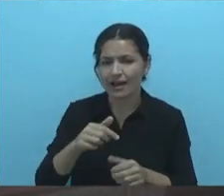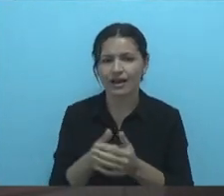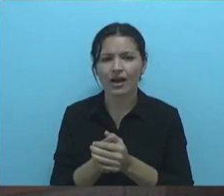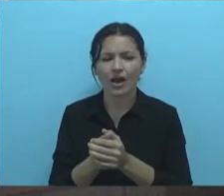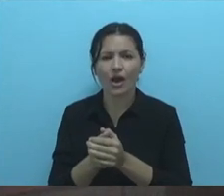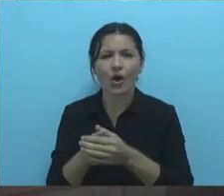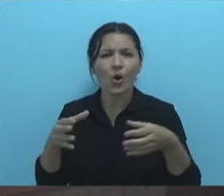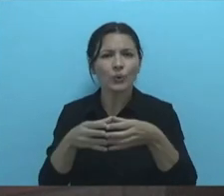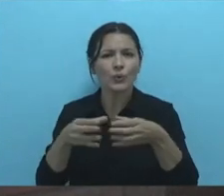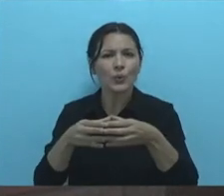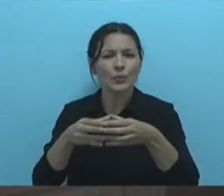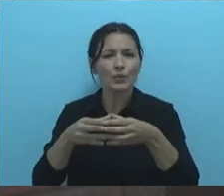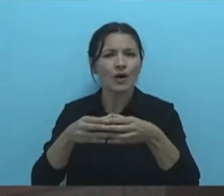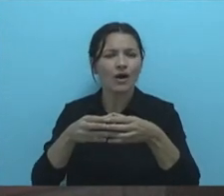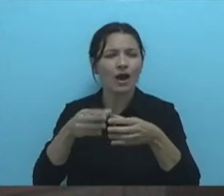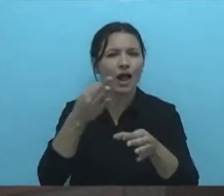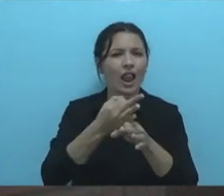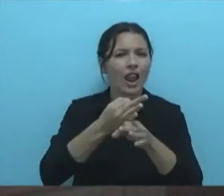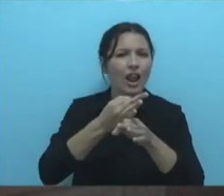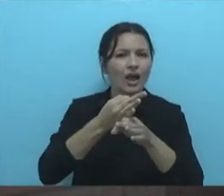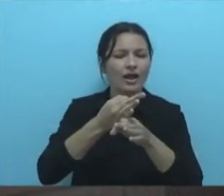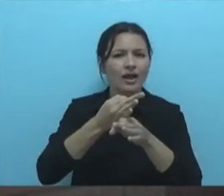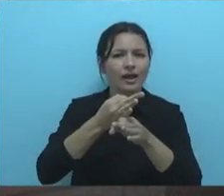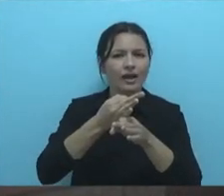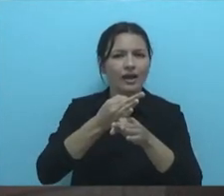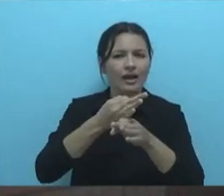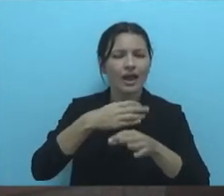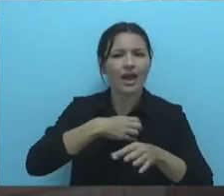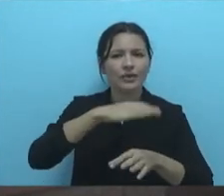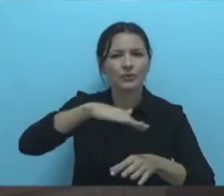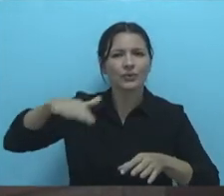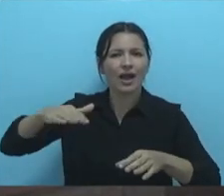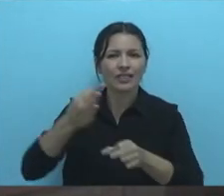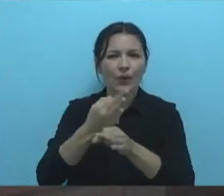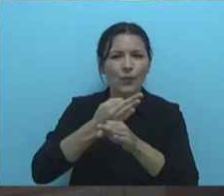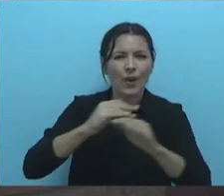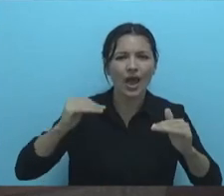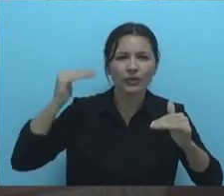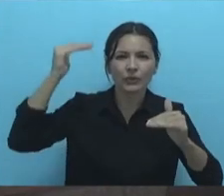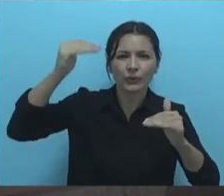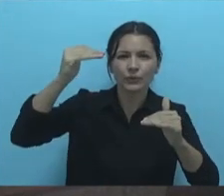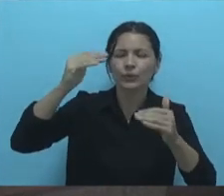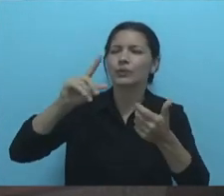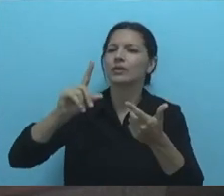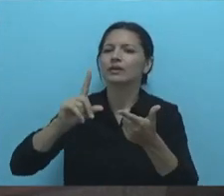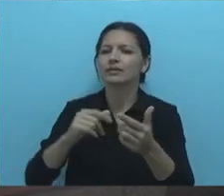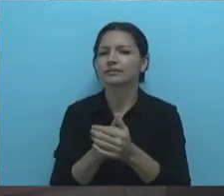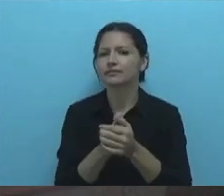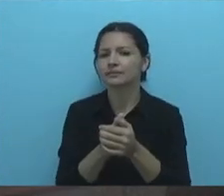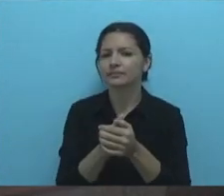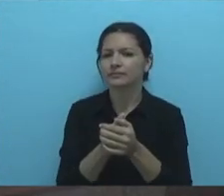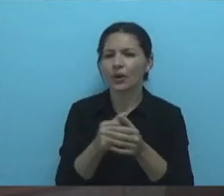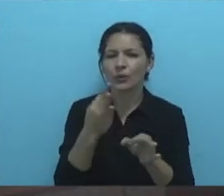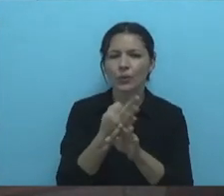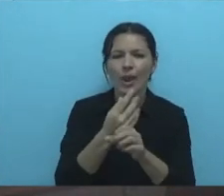estudiantes de escuelas nocturnas para adultos primarias para adultos nocturnas que la verdad